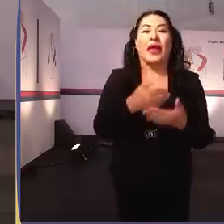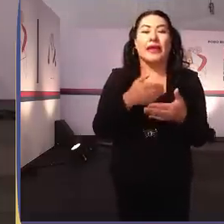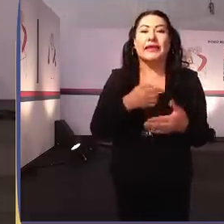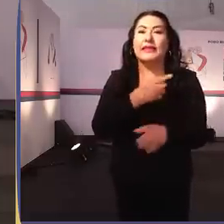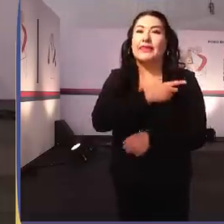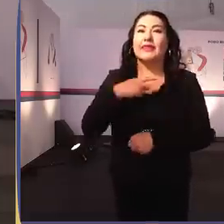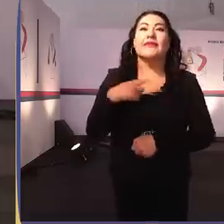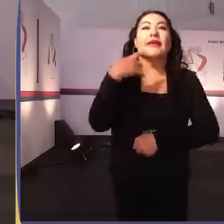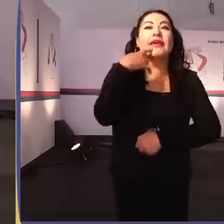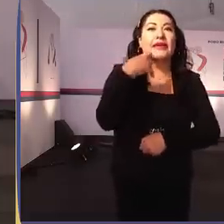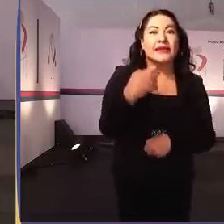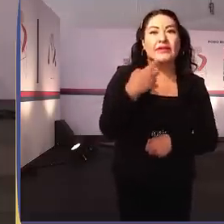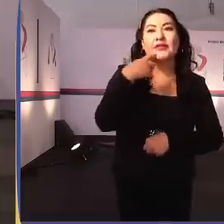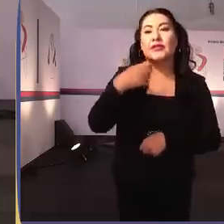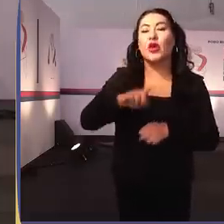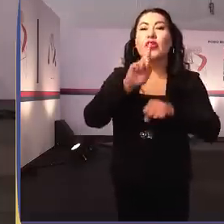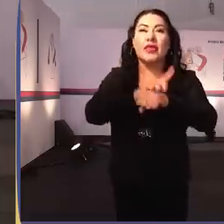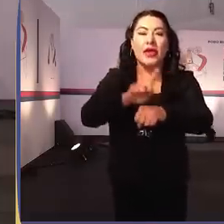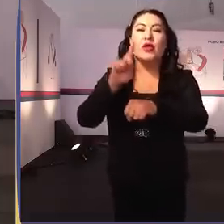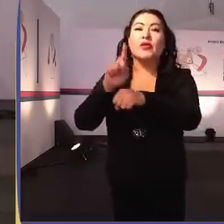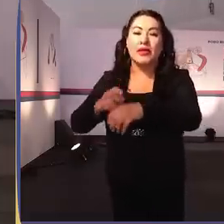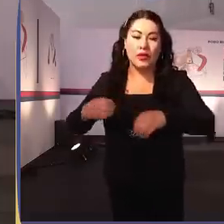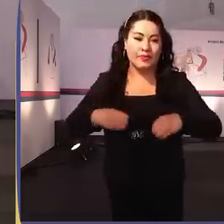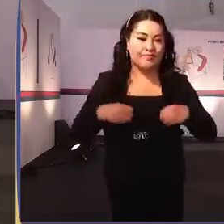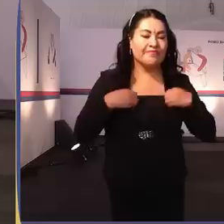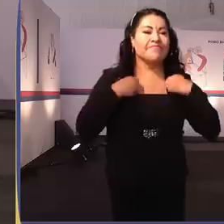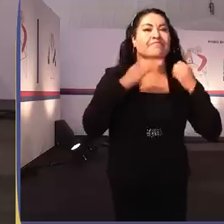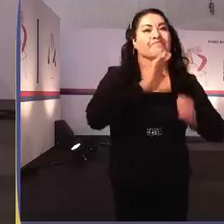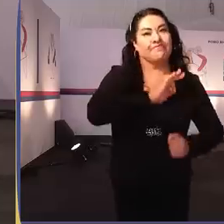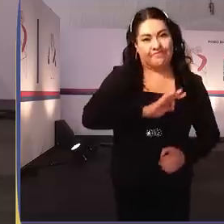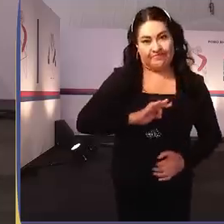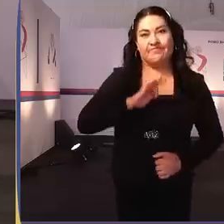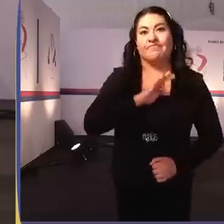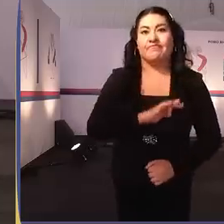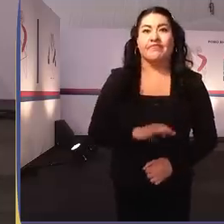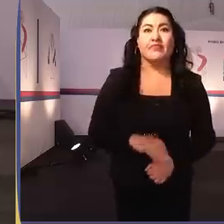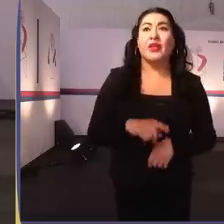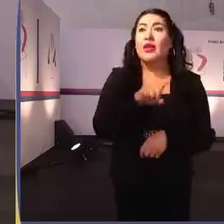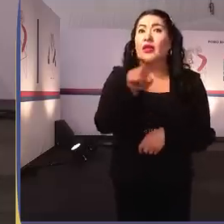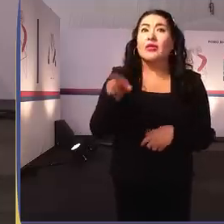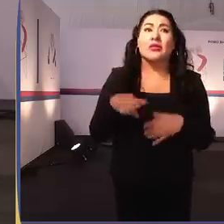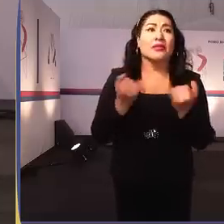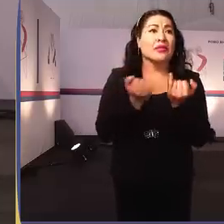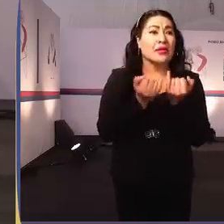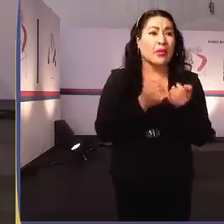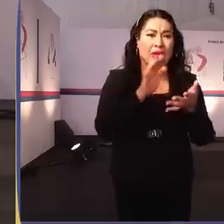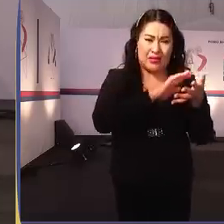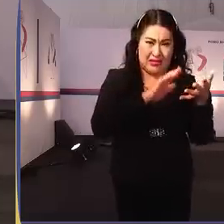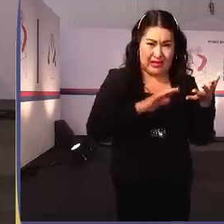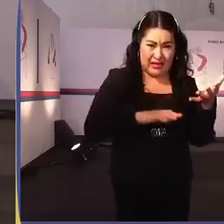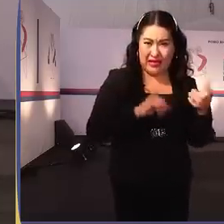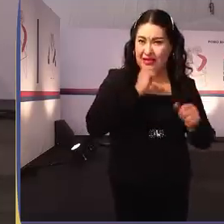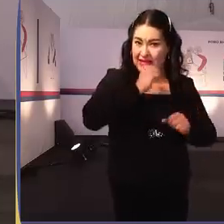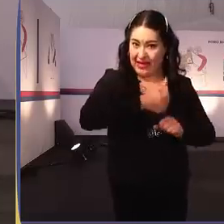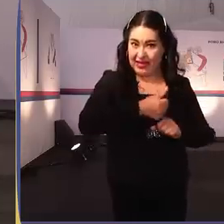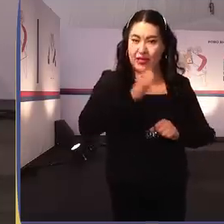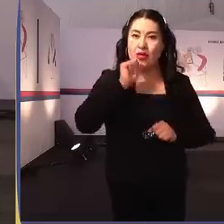por alegrarse el día a día. Déjense abrumar, sean también, aparte de no lectores, sean